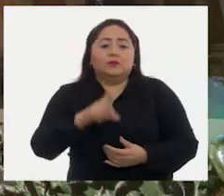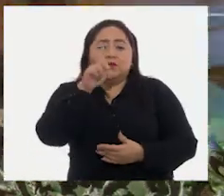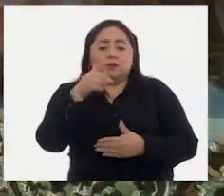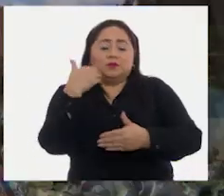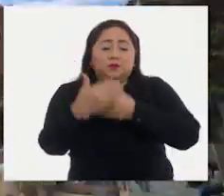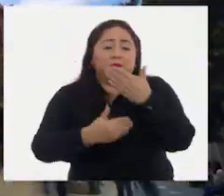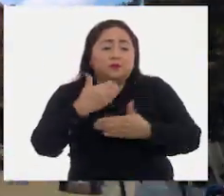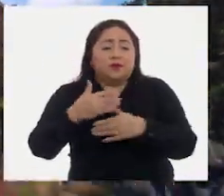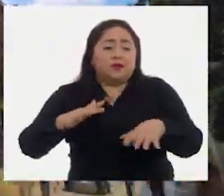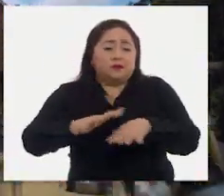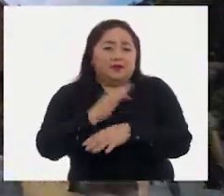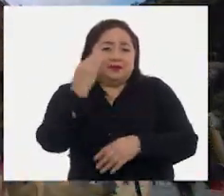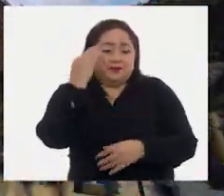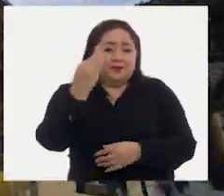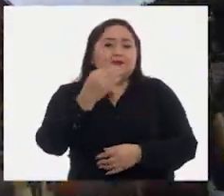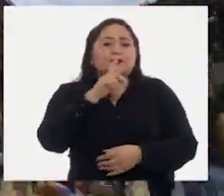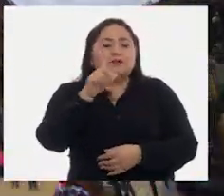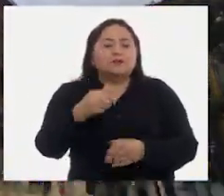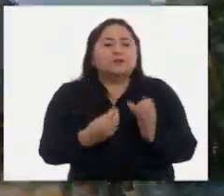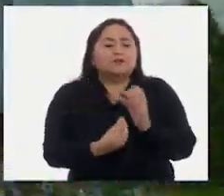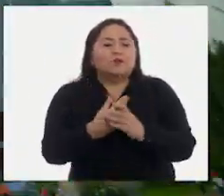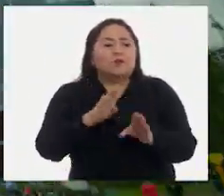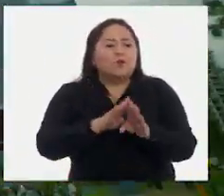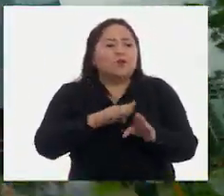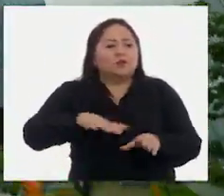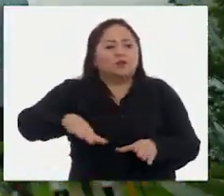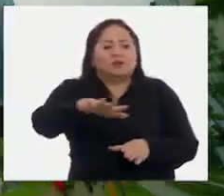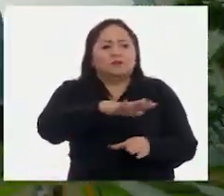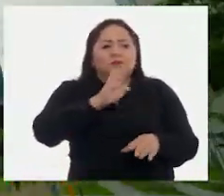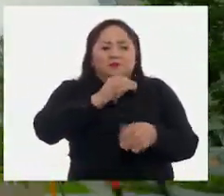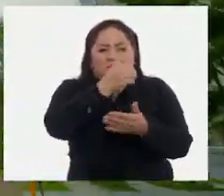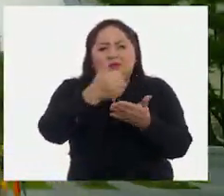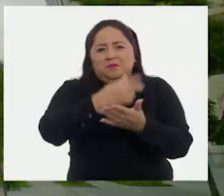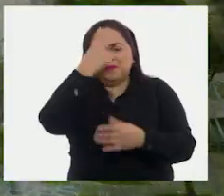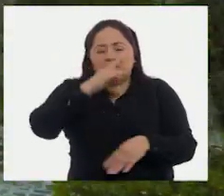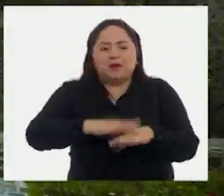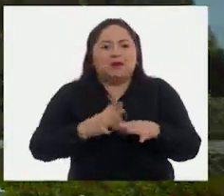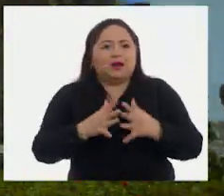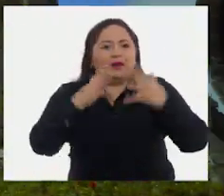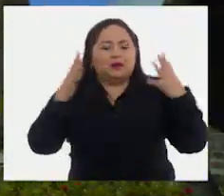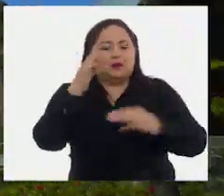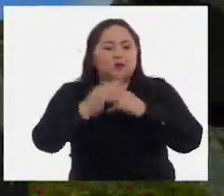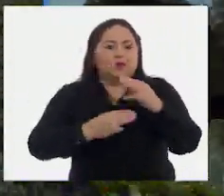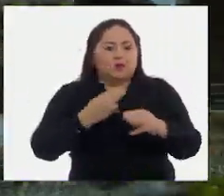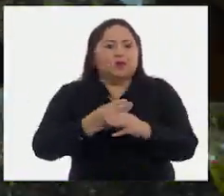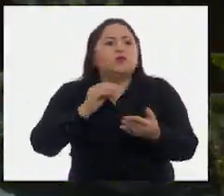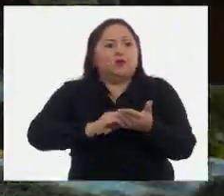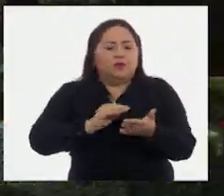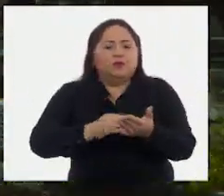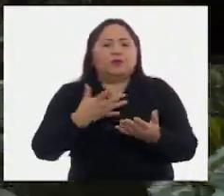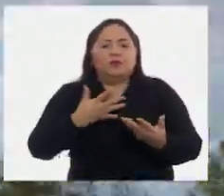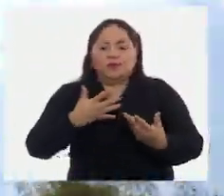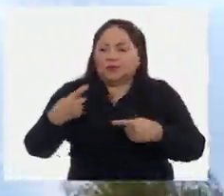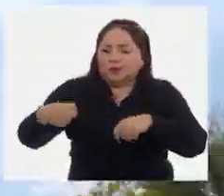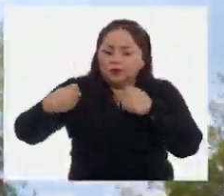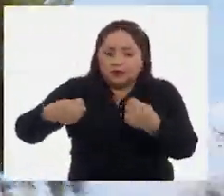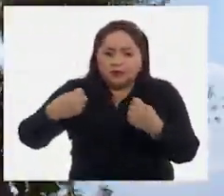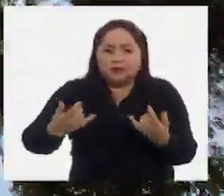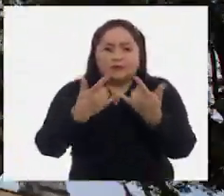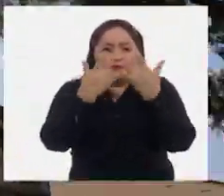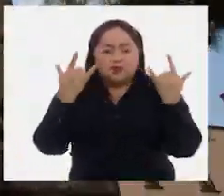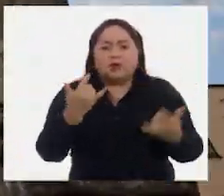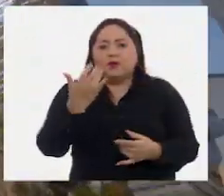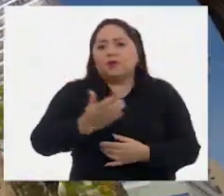de los siglos, ha llegado a ser una de las metrópolis más grandes del mundo, en la que sobreviven tradiciones, leyendas